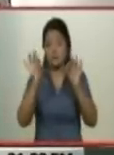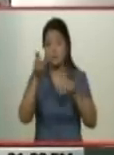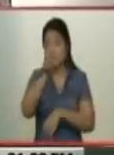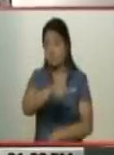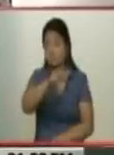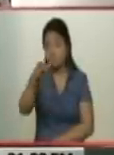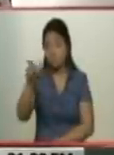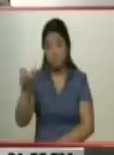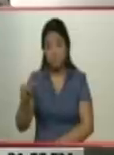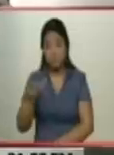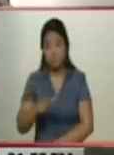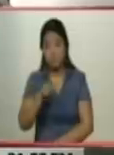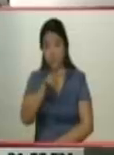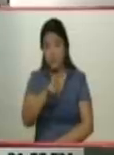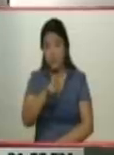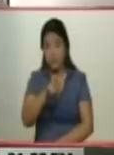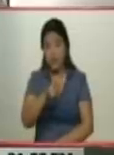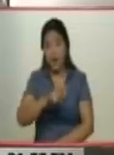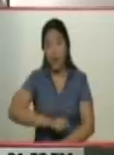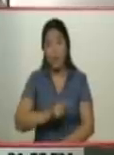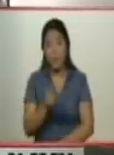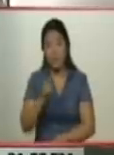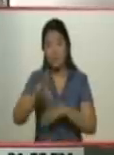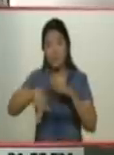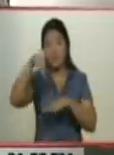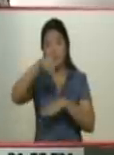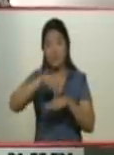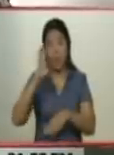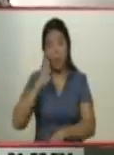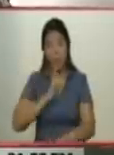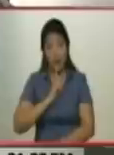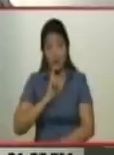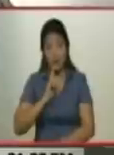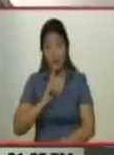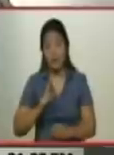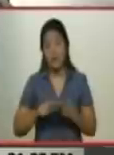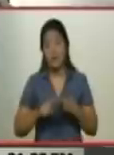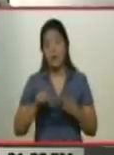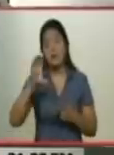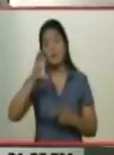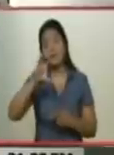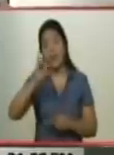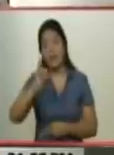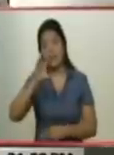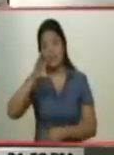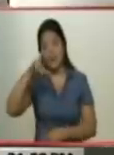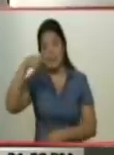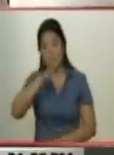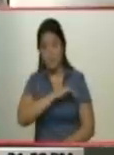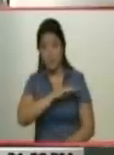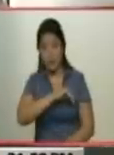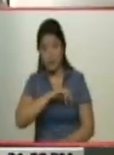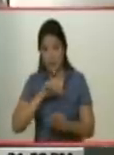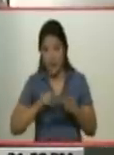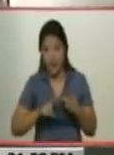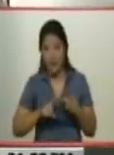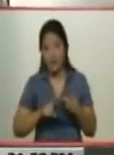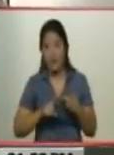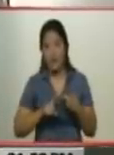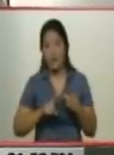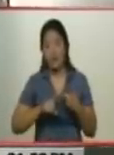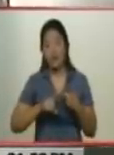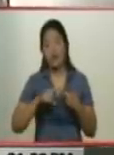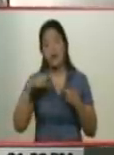elementos de nuestra Policía Nacional bolivariana del cpc del cevin de la Fuerza